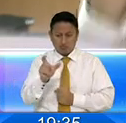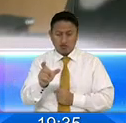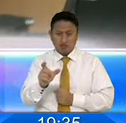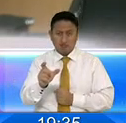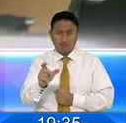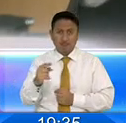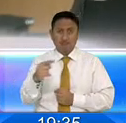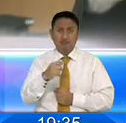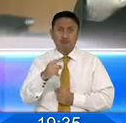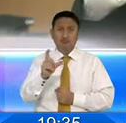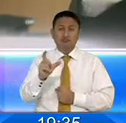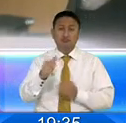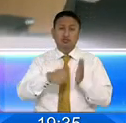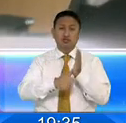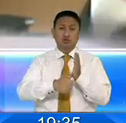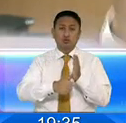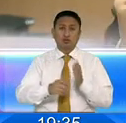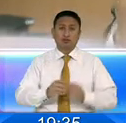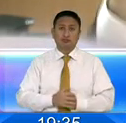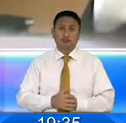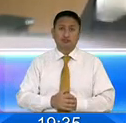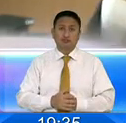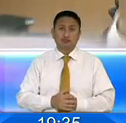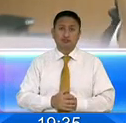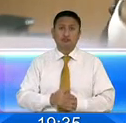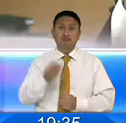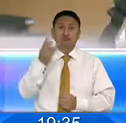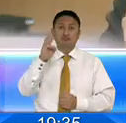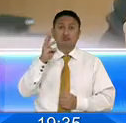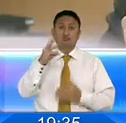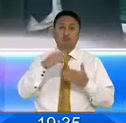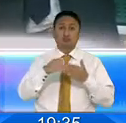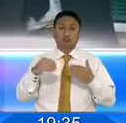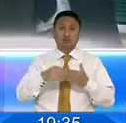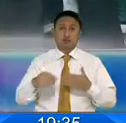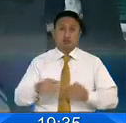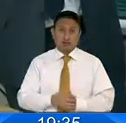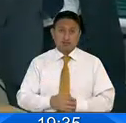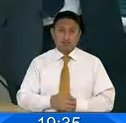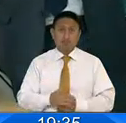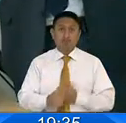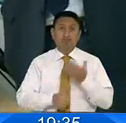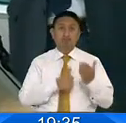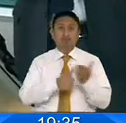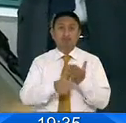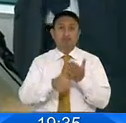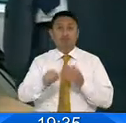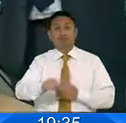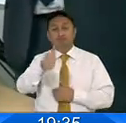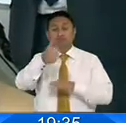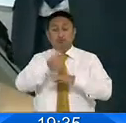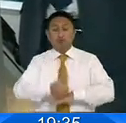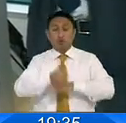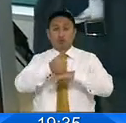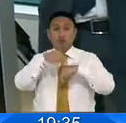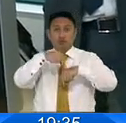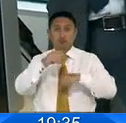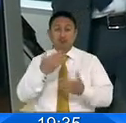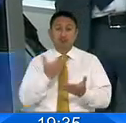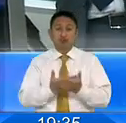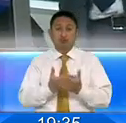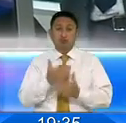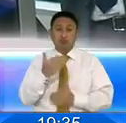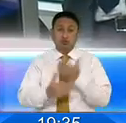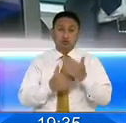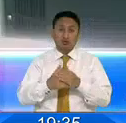esta cédula de identidad a un costo de $16. El ministro y otras autoridades participaron en la demostración del proceso